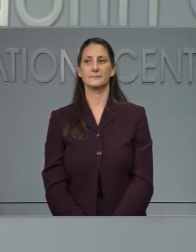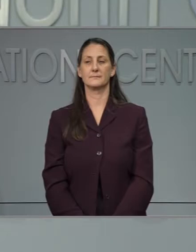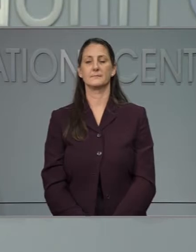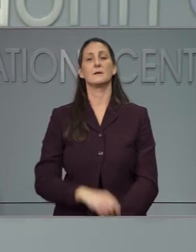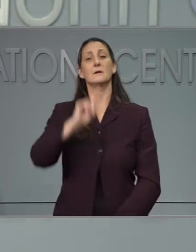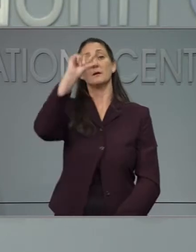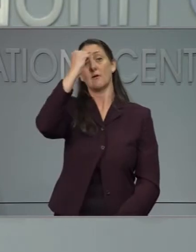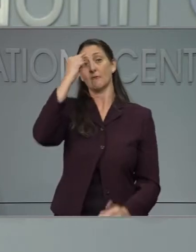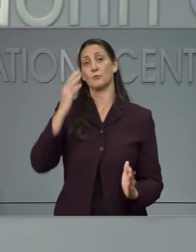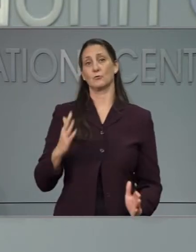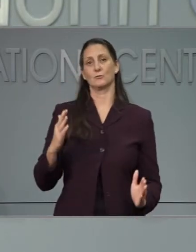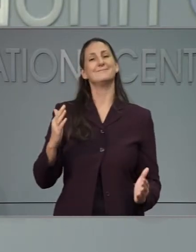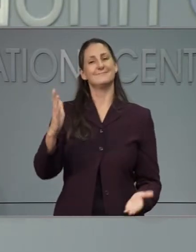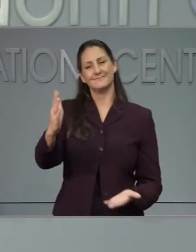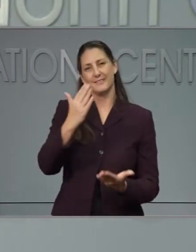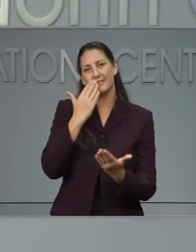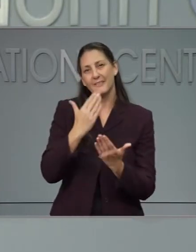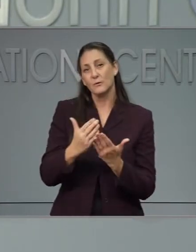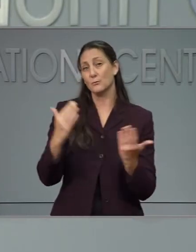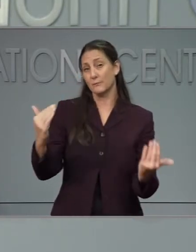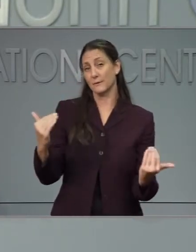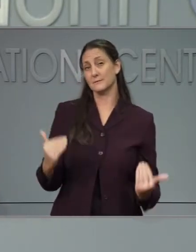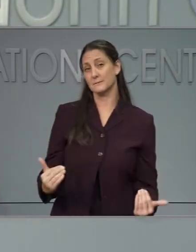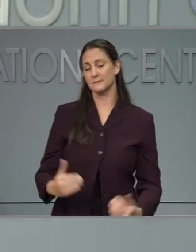Gracias. La siguiente pregunta.